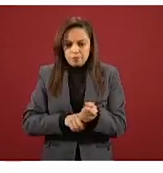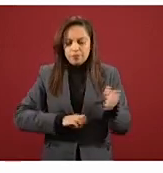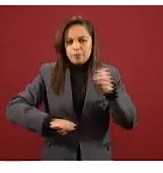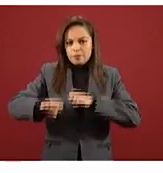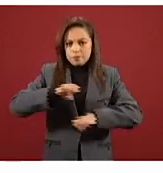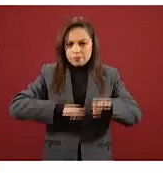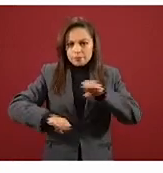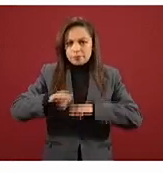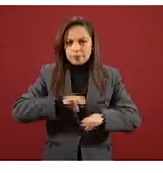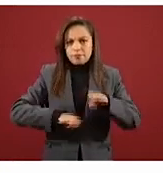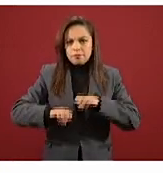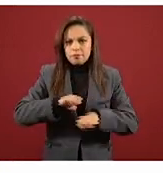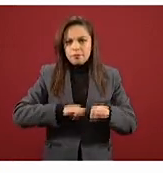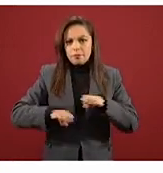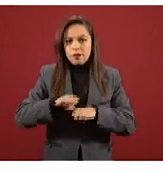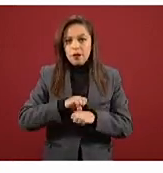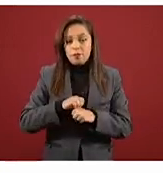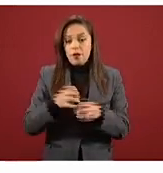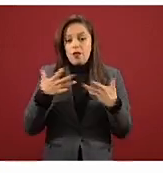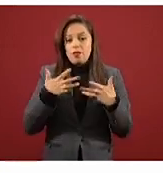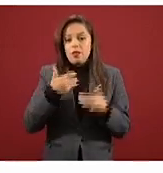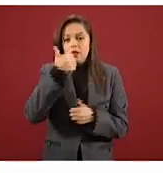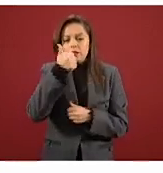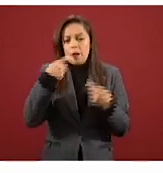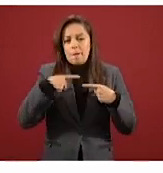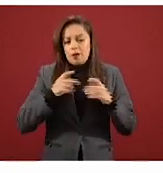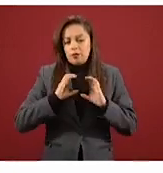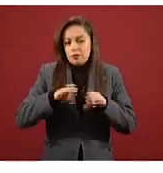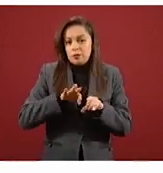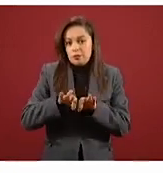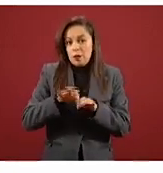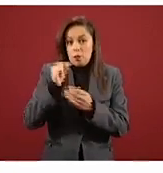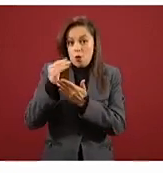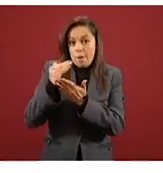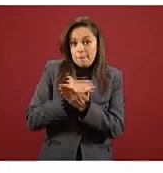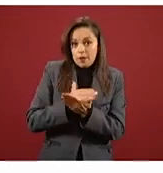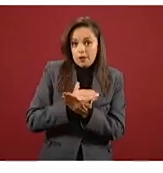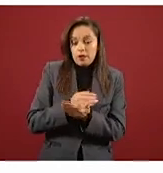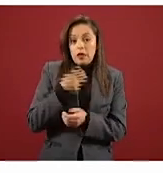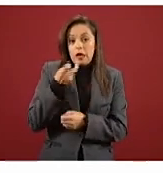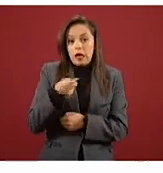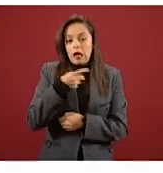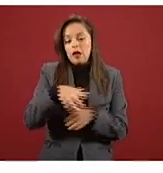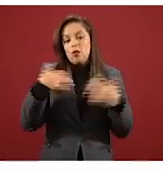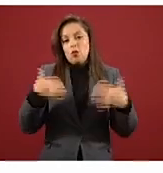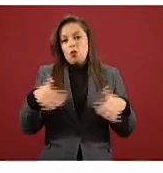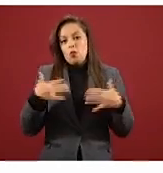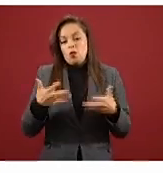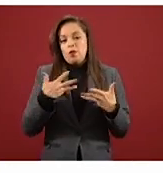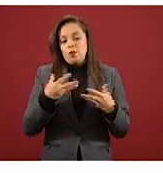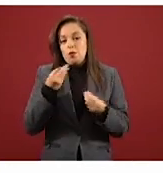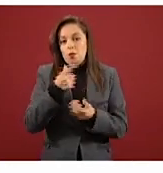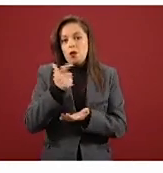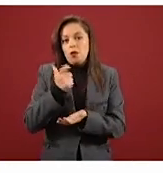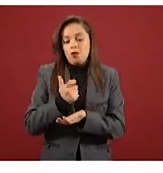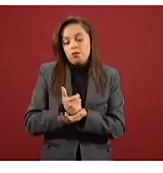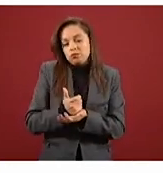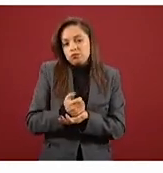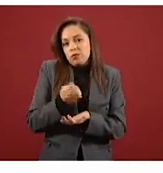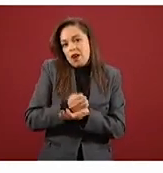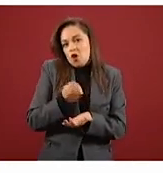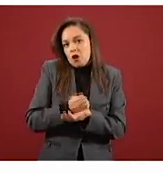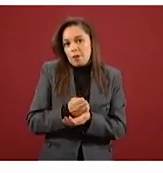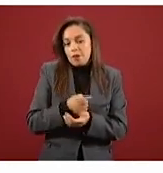6 empleados, que como ya se ha dicho aquí, pues participan muchísimo de la economía, no tienen una disminución tan